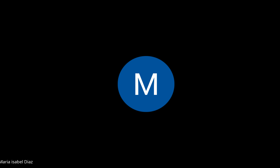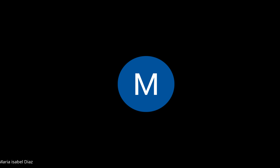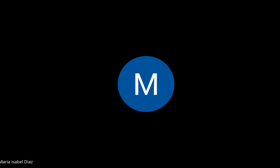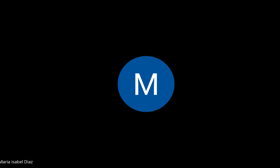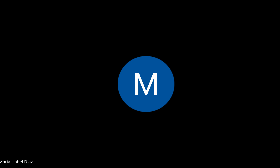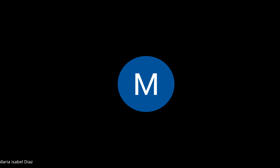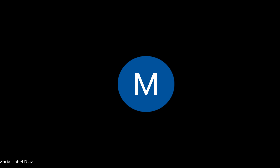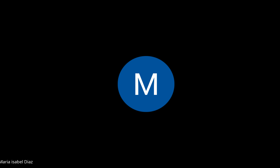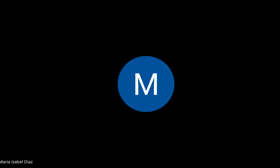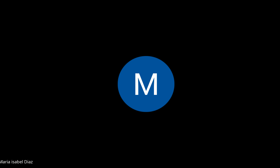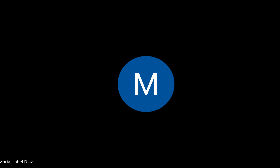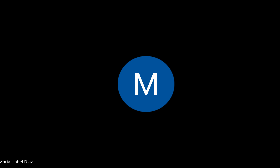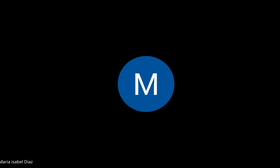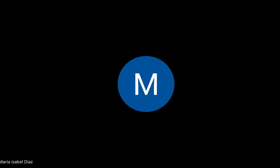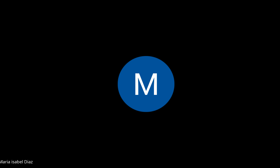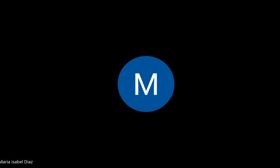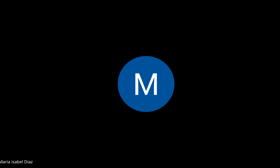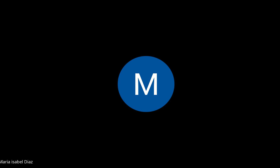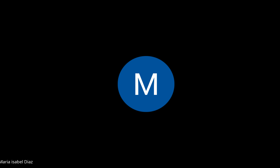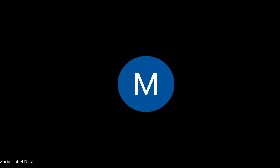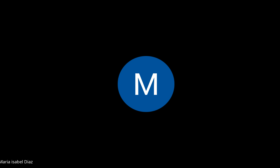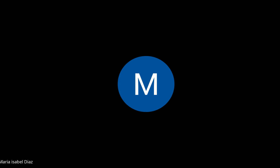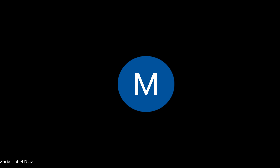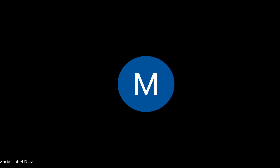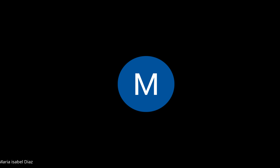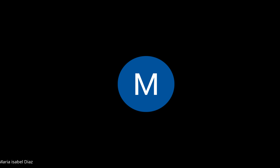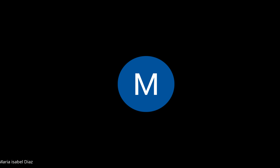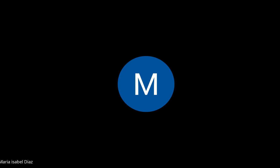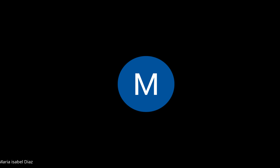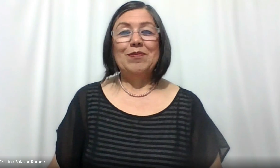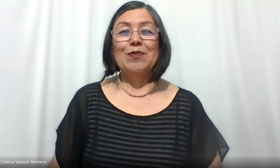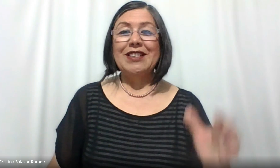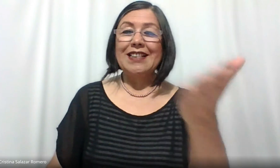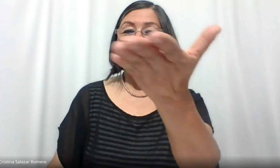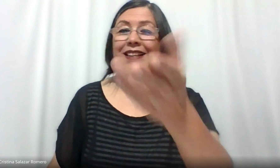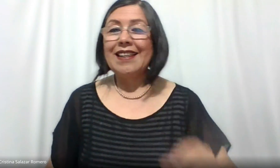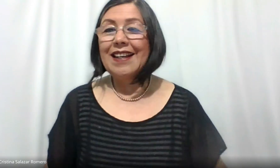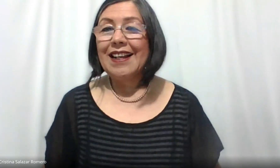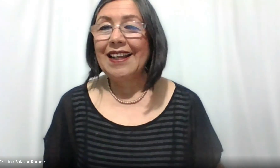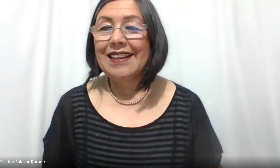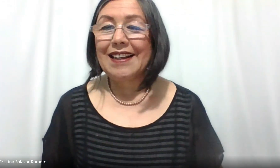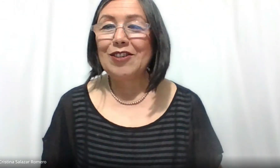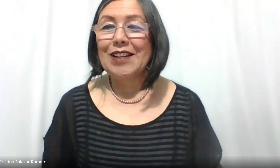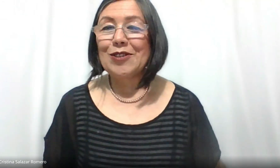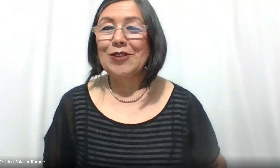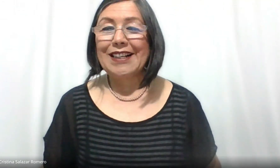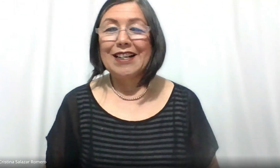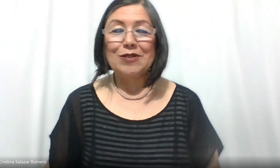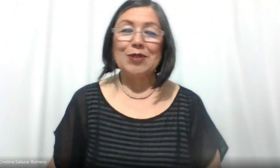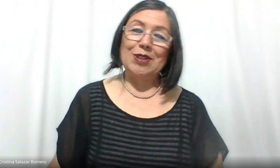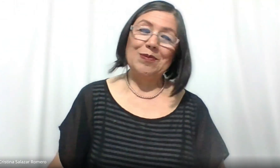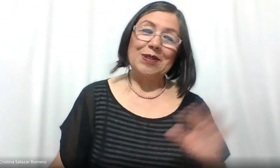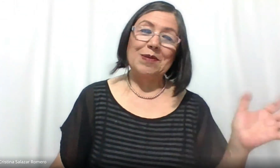nosotros poderlos atender de la misma manera. Muchas gracias. Y aquí estamos. Pues muchas gracias, se queda la tarea con la doctora